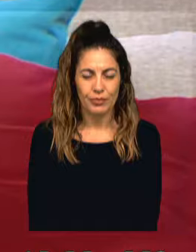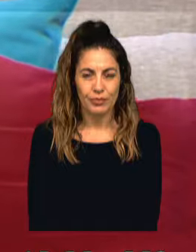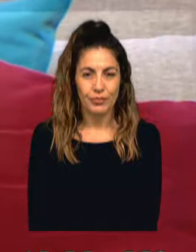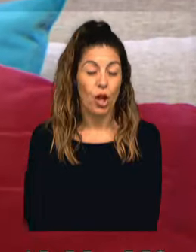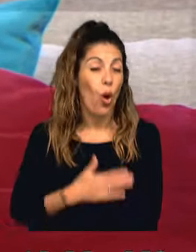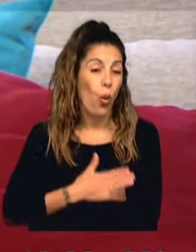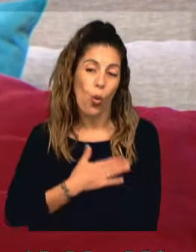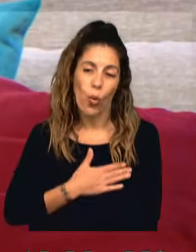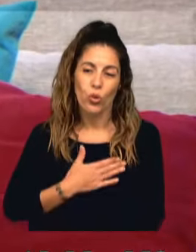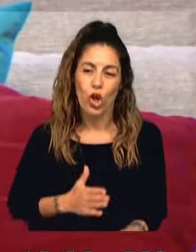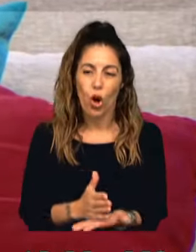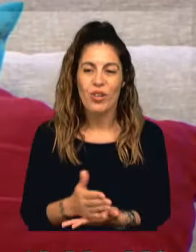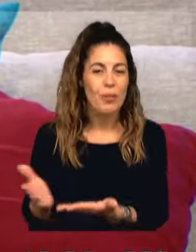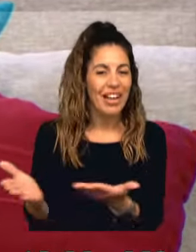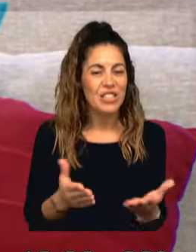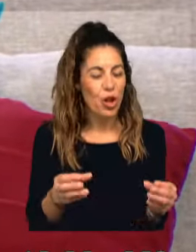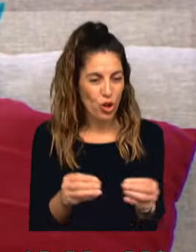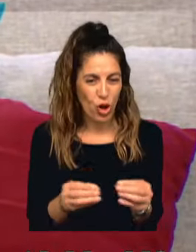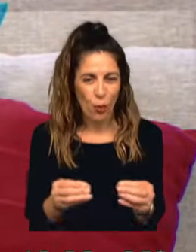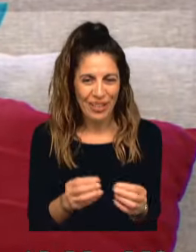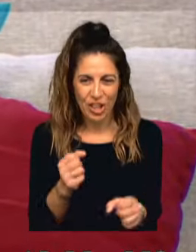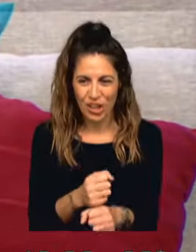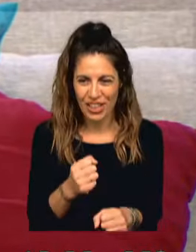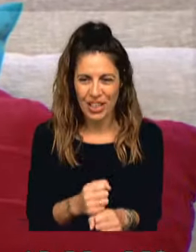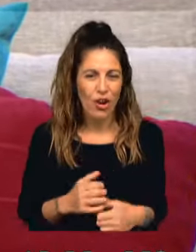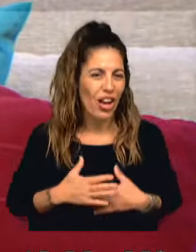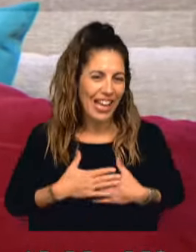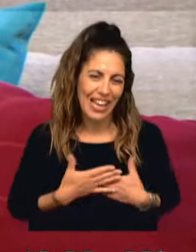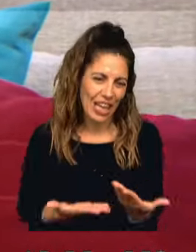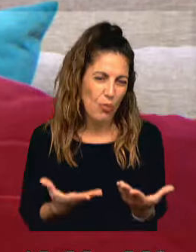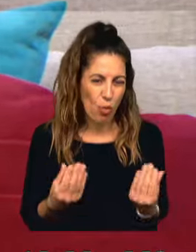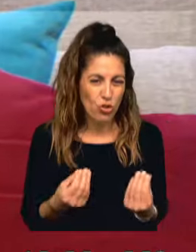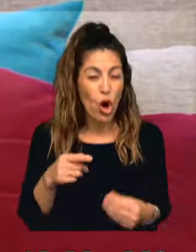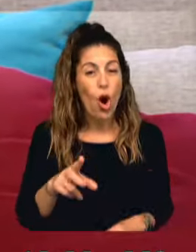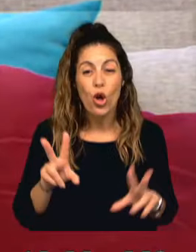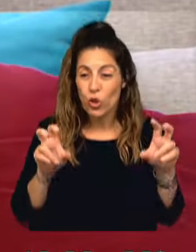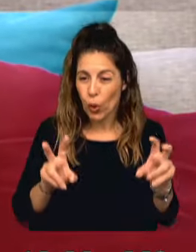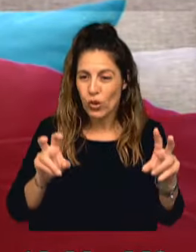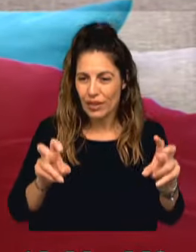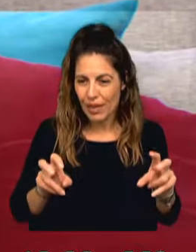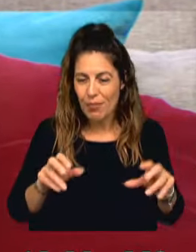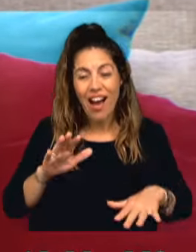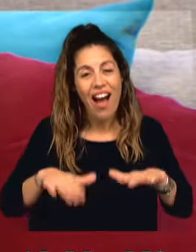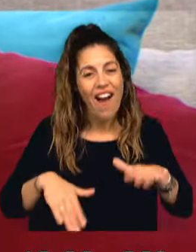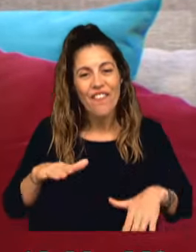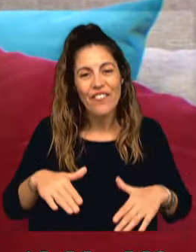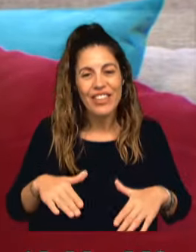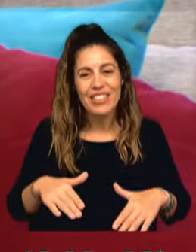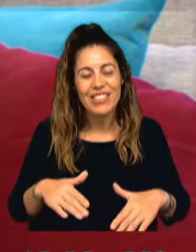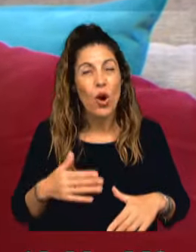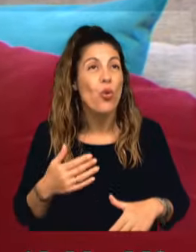es un gusto como siempre recibir a nuestro compañero de trabajo que queremos tanto y que hoy nos trae un tema este que a veces uno